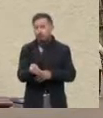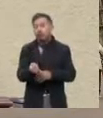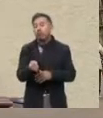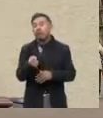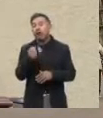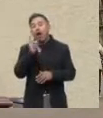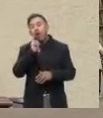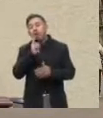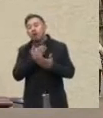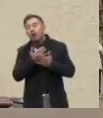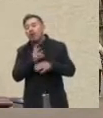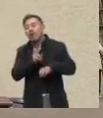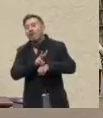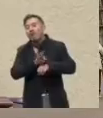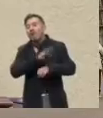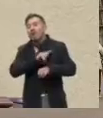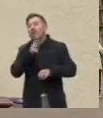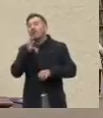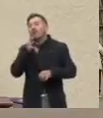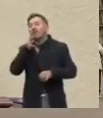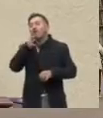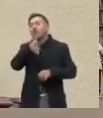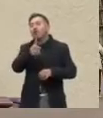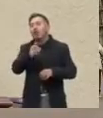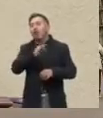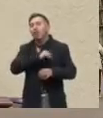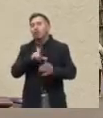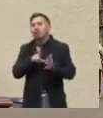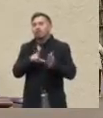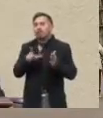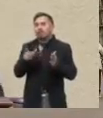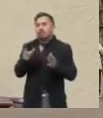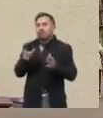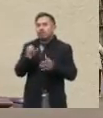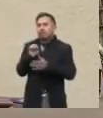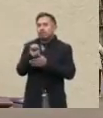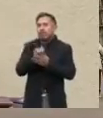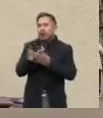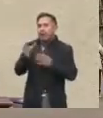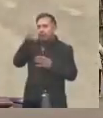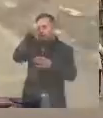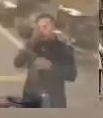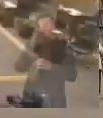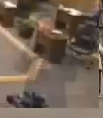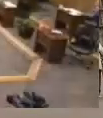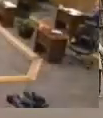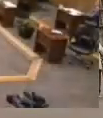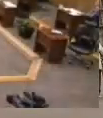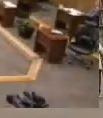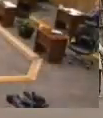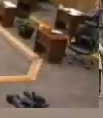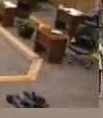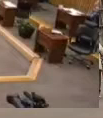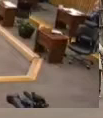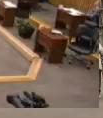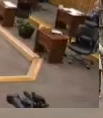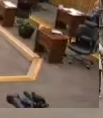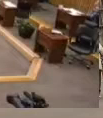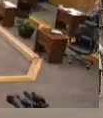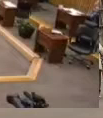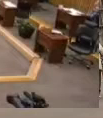futuro tiene un carácter inhibitorio, como pretendió el Tribunal Electoral o no. ¿Alguna otra intervención en primera ronda?